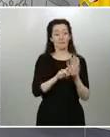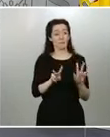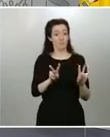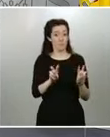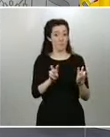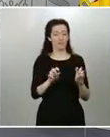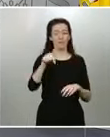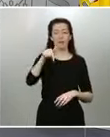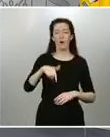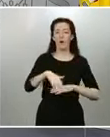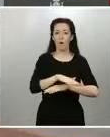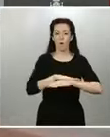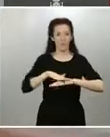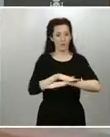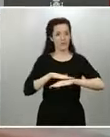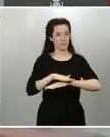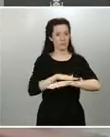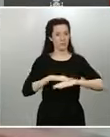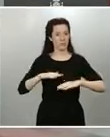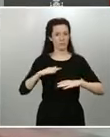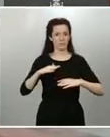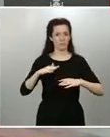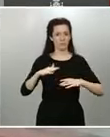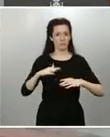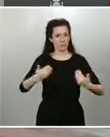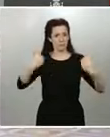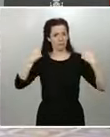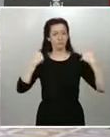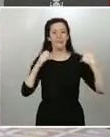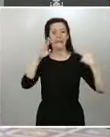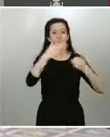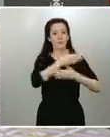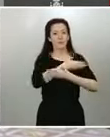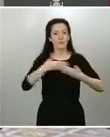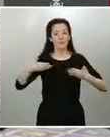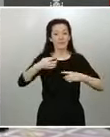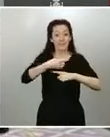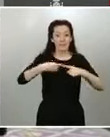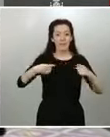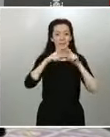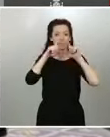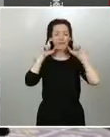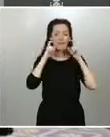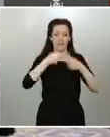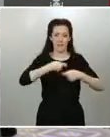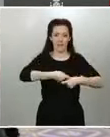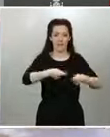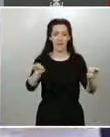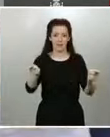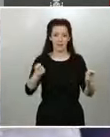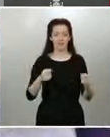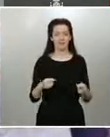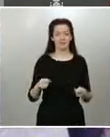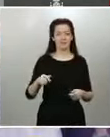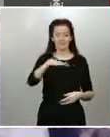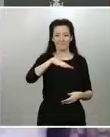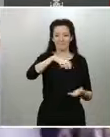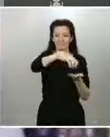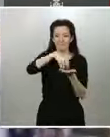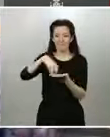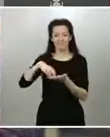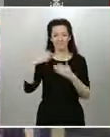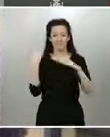para el reparto de 14 millones y medio de mascarillas en nodos de transporte municipios y entidades